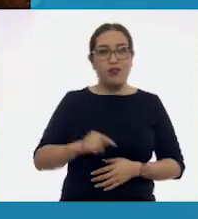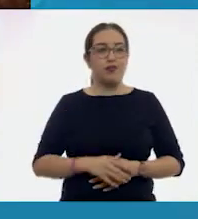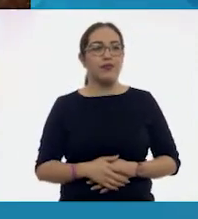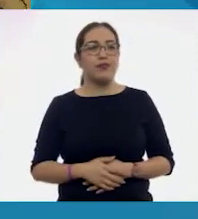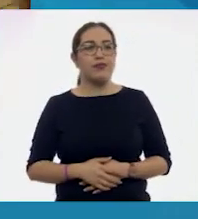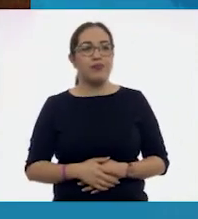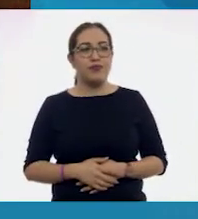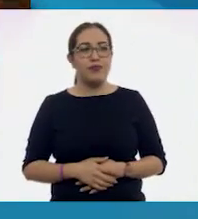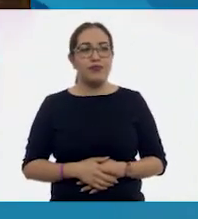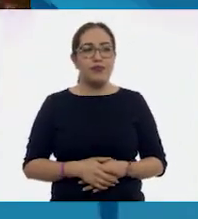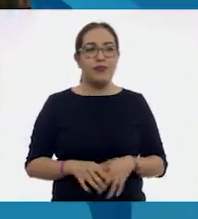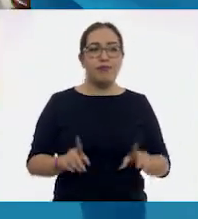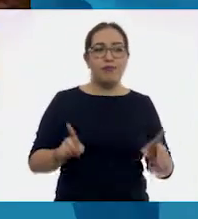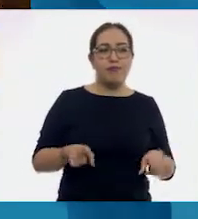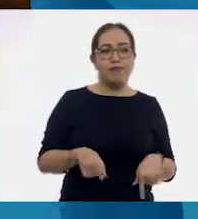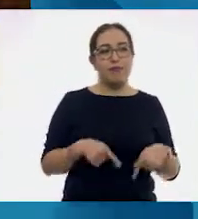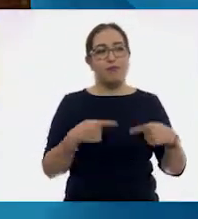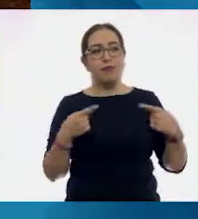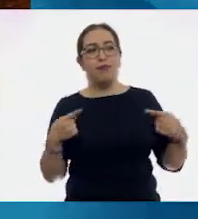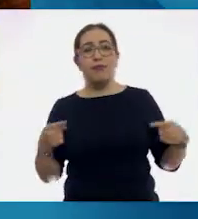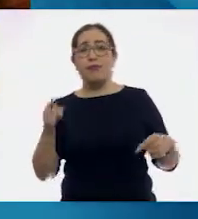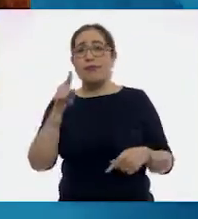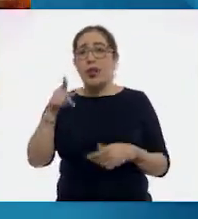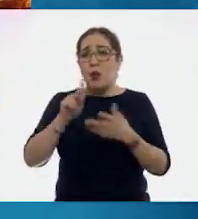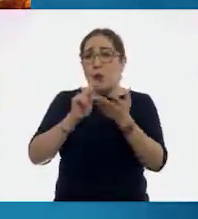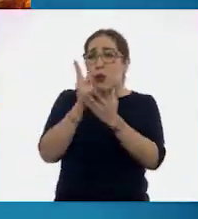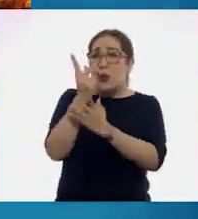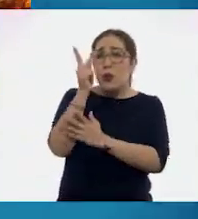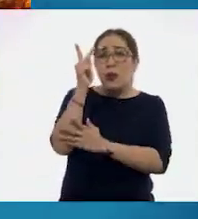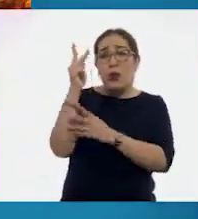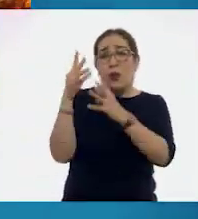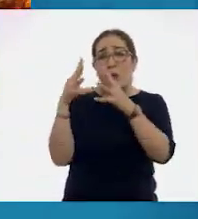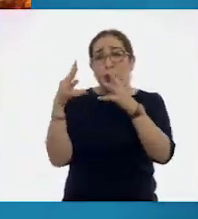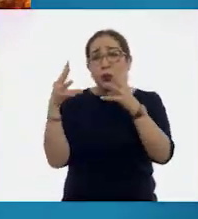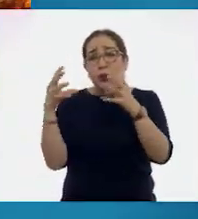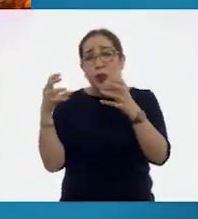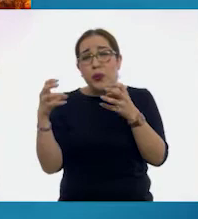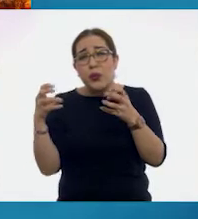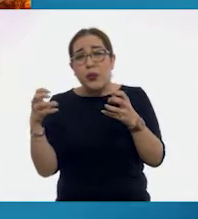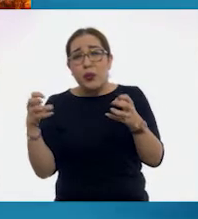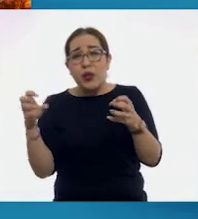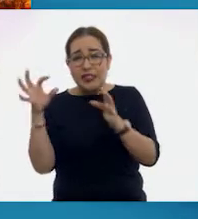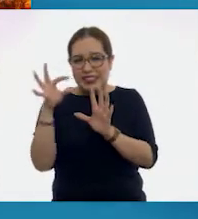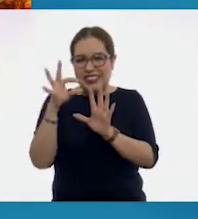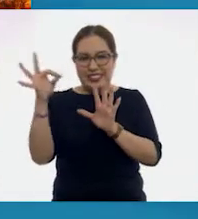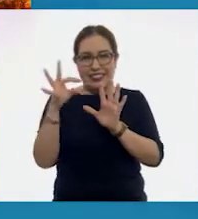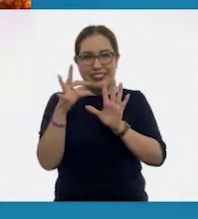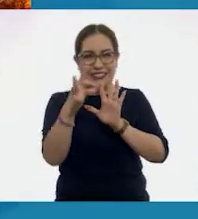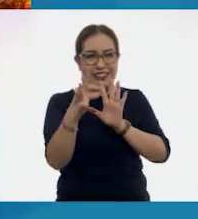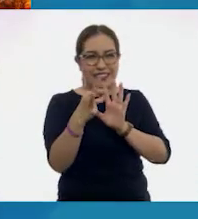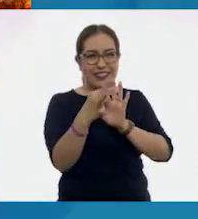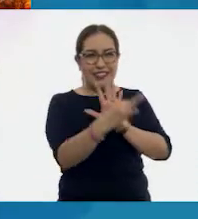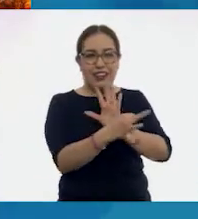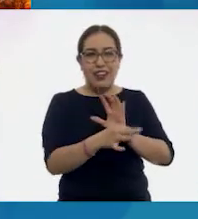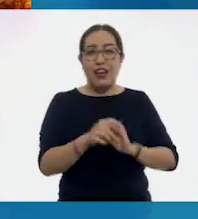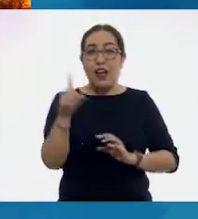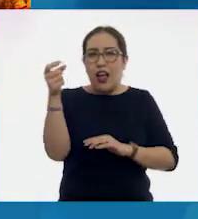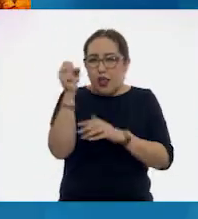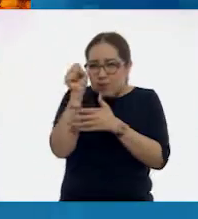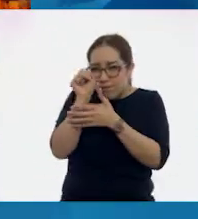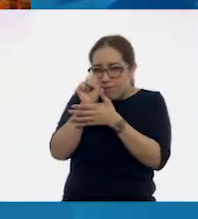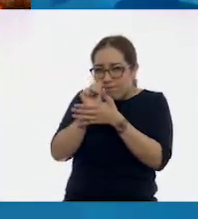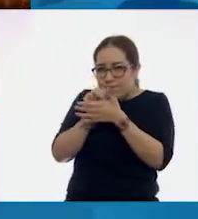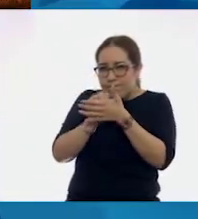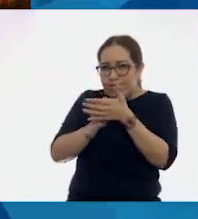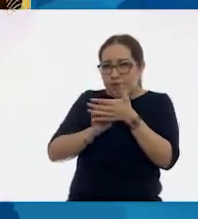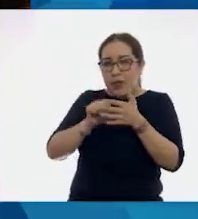El cacto viejito en su sombra oculta a Lola del veloz halcón.